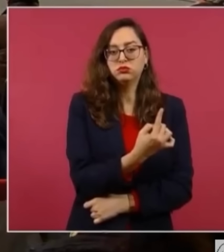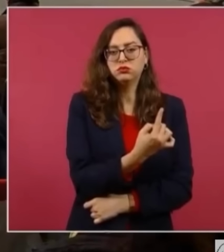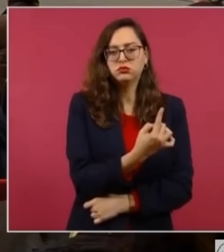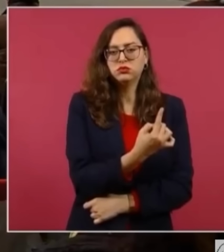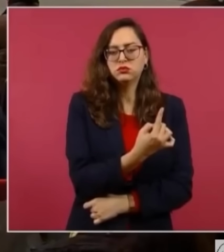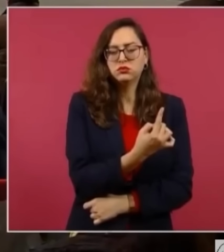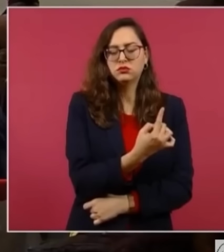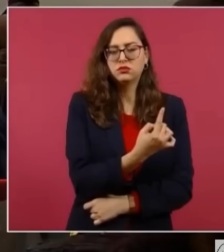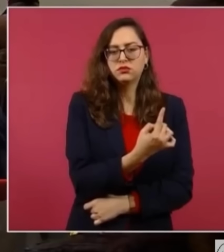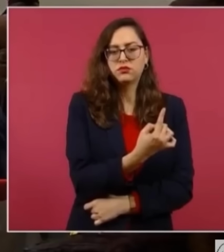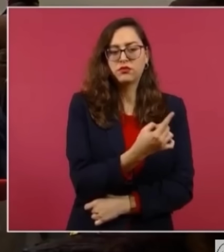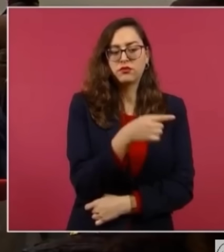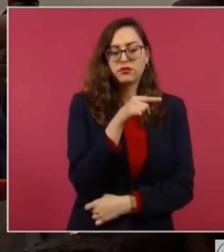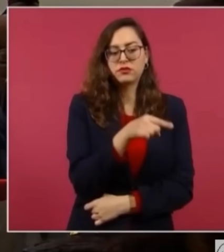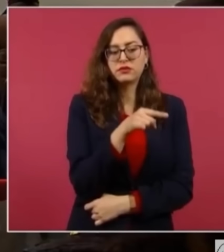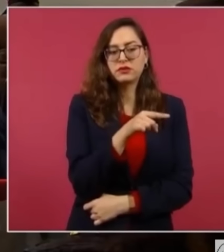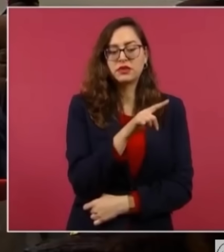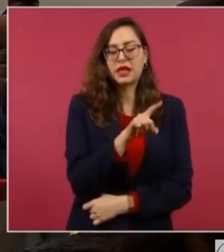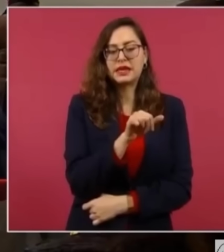dice que es Sarmiento.